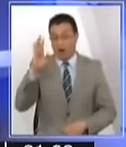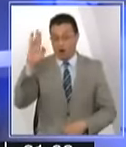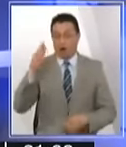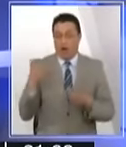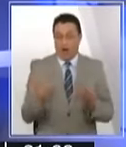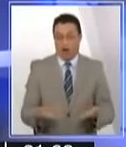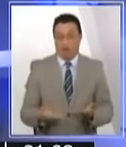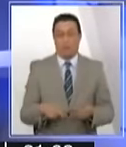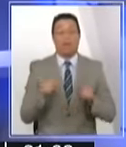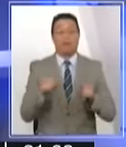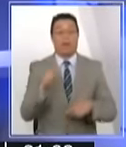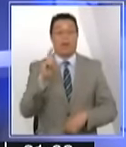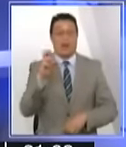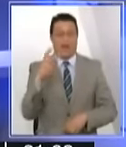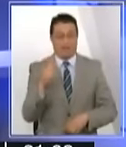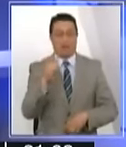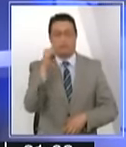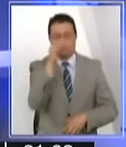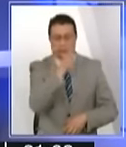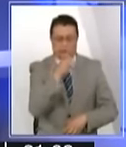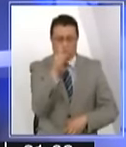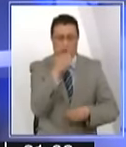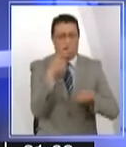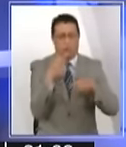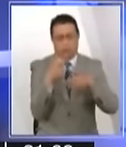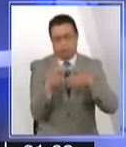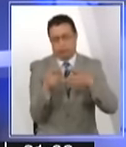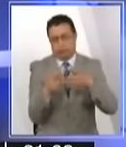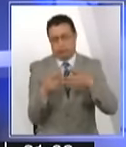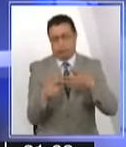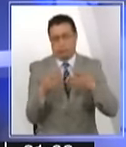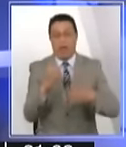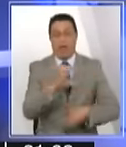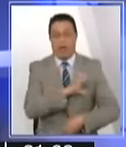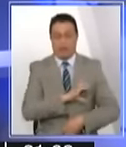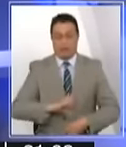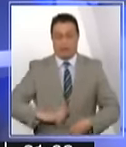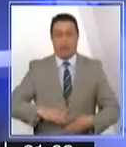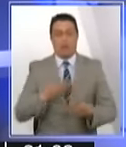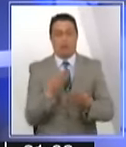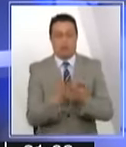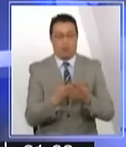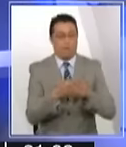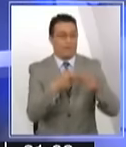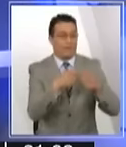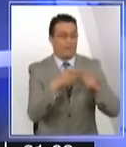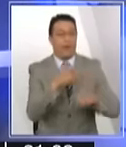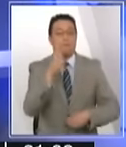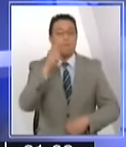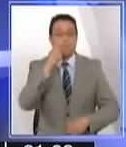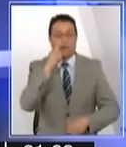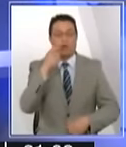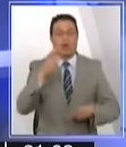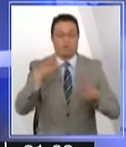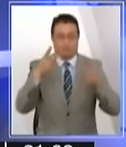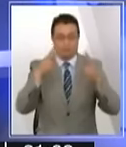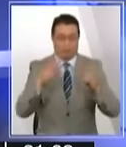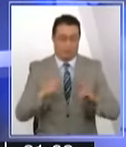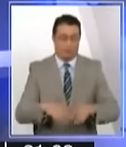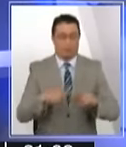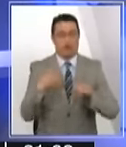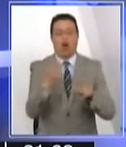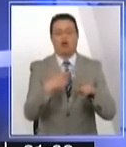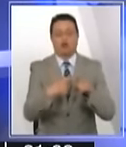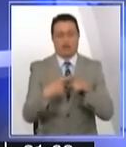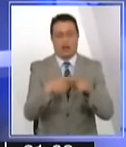los gravísimos escándalos de corrupción con el uso del Estado para prebendas personales que minaron la legitimidad social